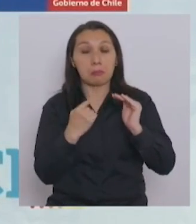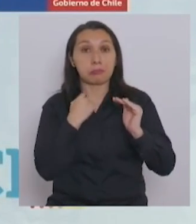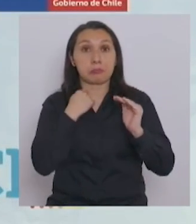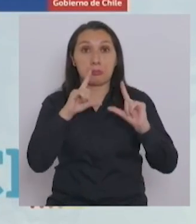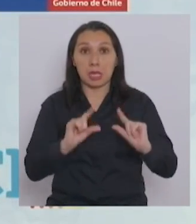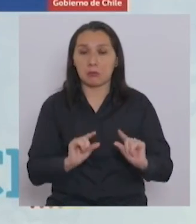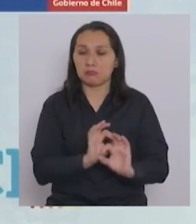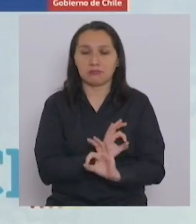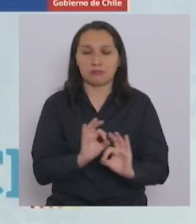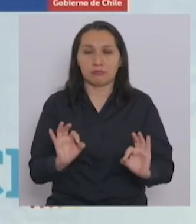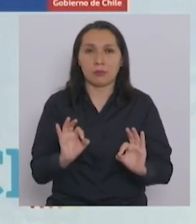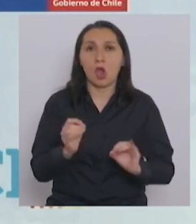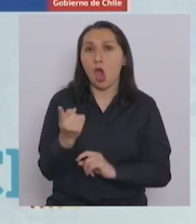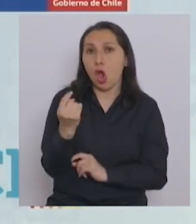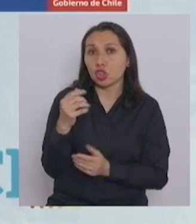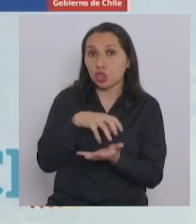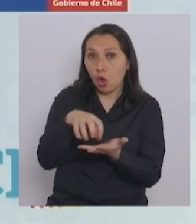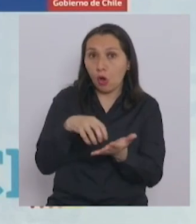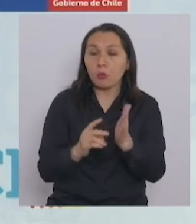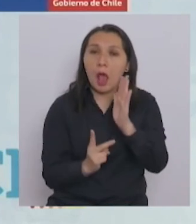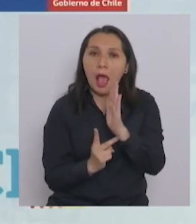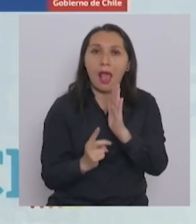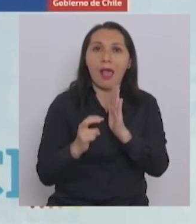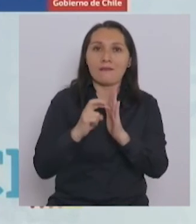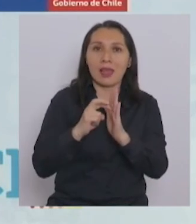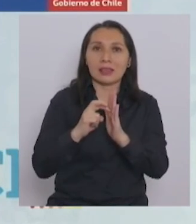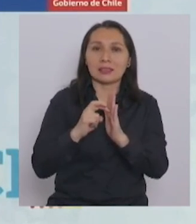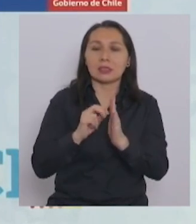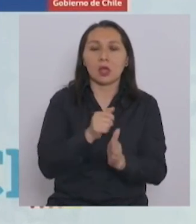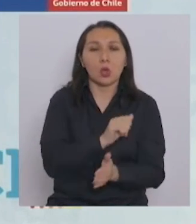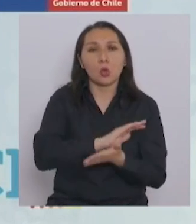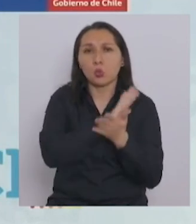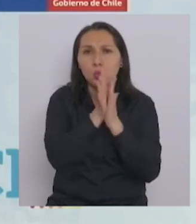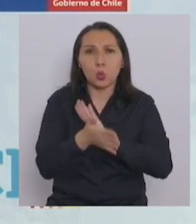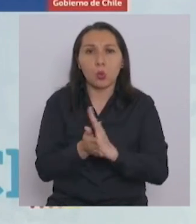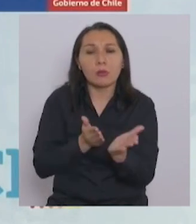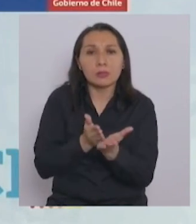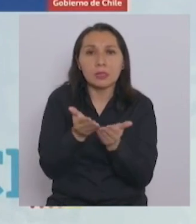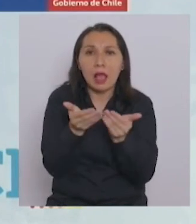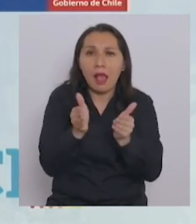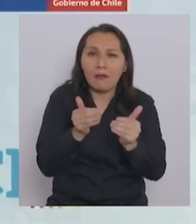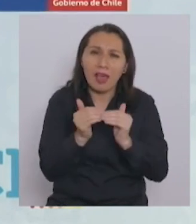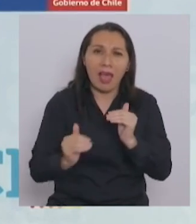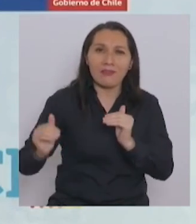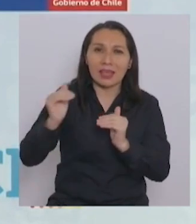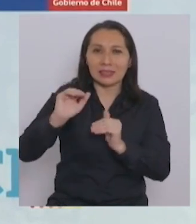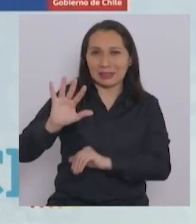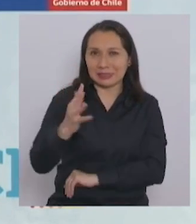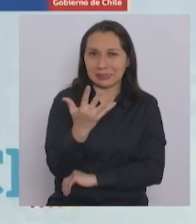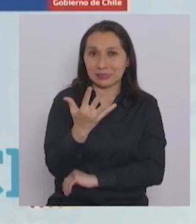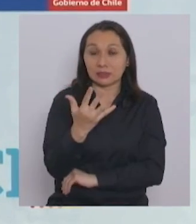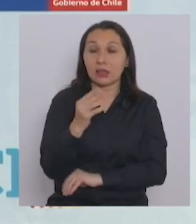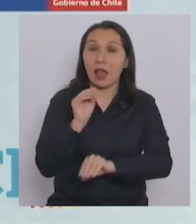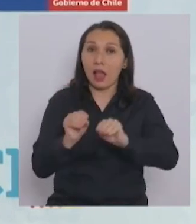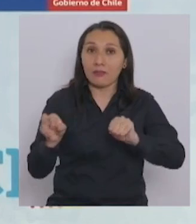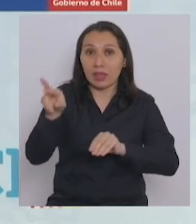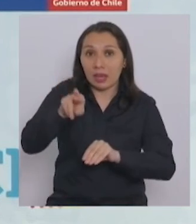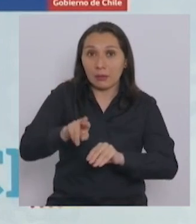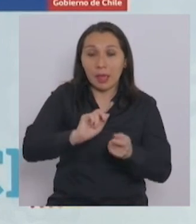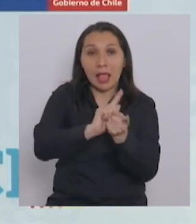En total, 11 comunas avanzan de fase, todas a apertura avanzada. Reitero